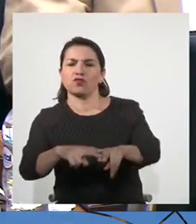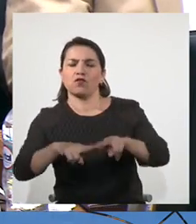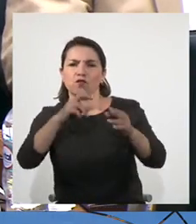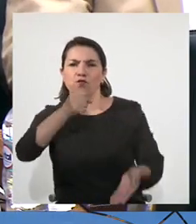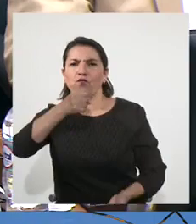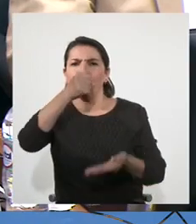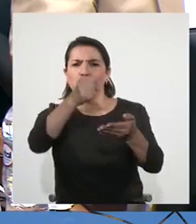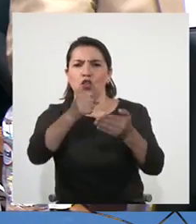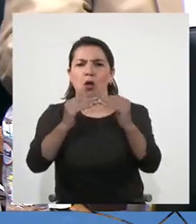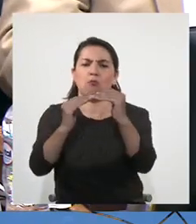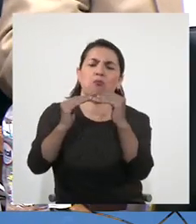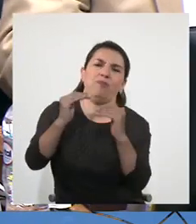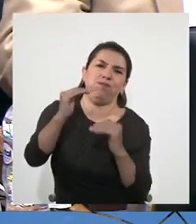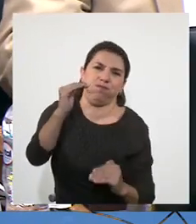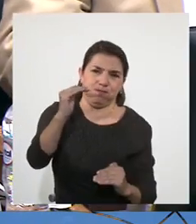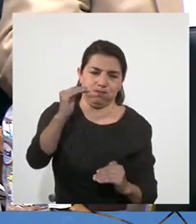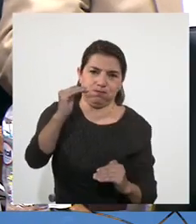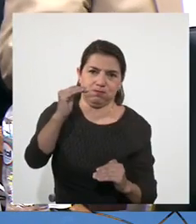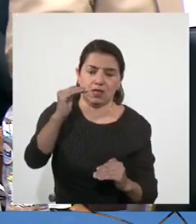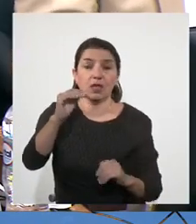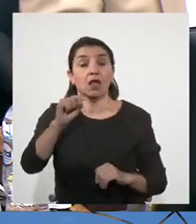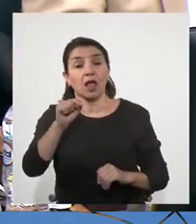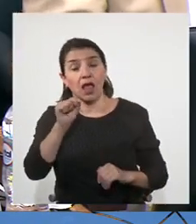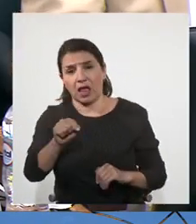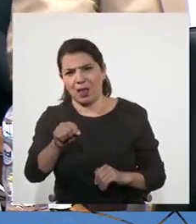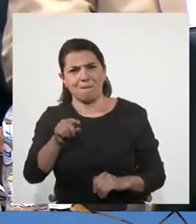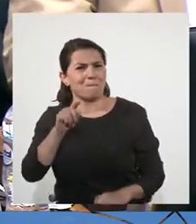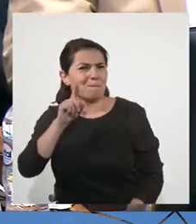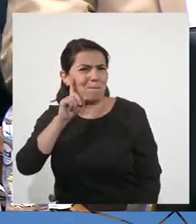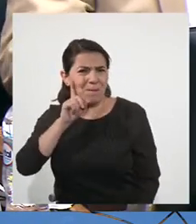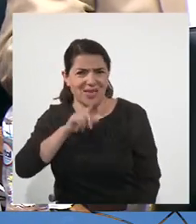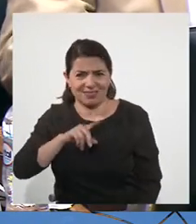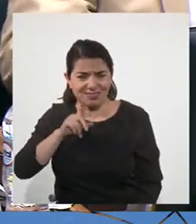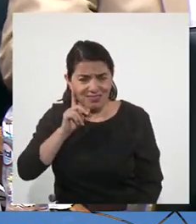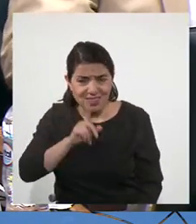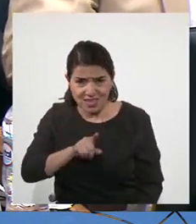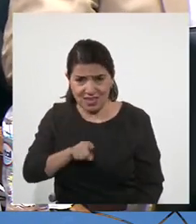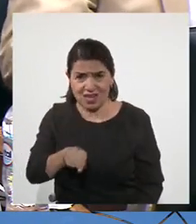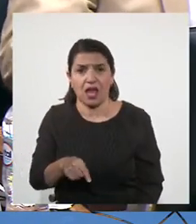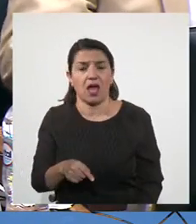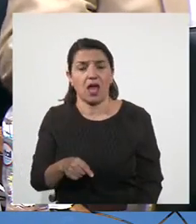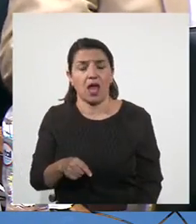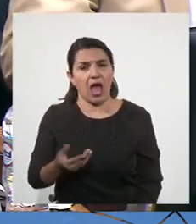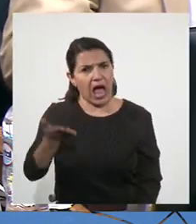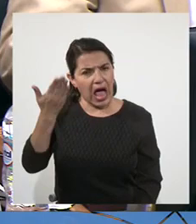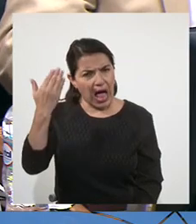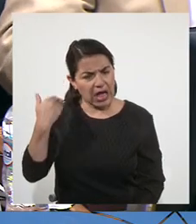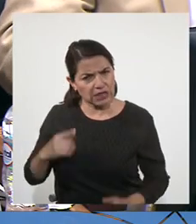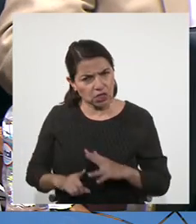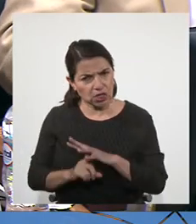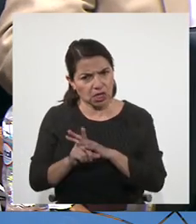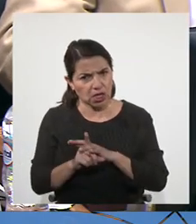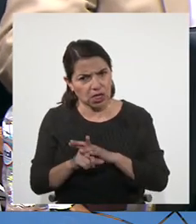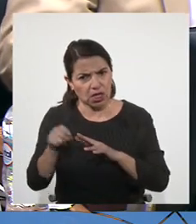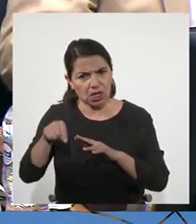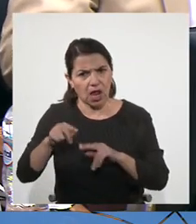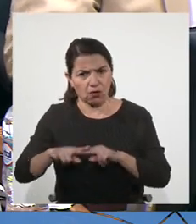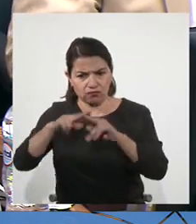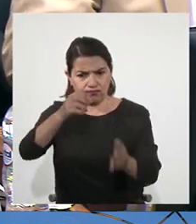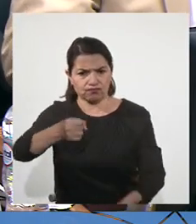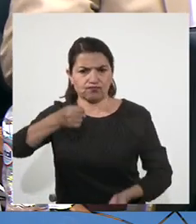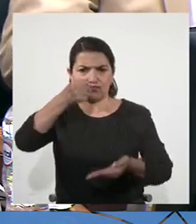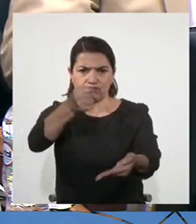mentira, porque se suponía originalmente que tenía que invertirse en transporte, cosa que no ocurre, y lo que hacen